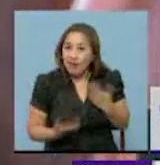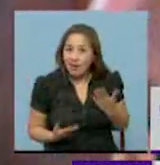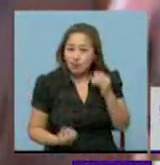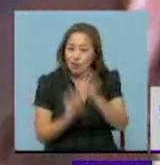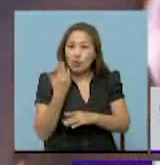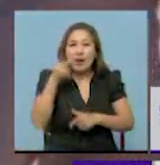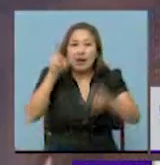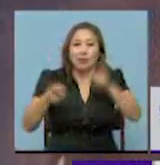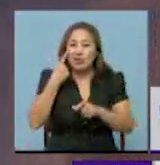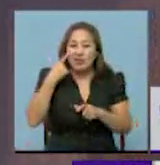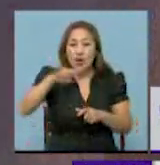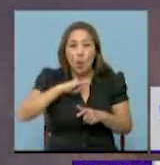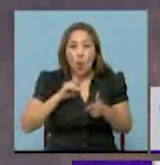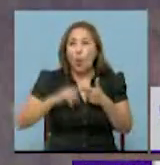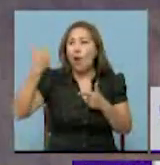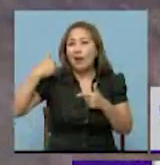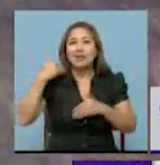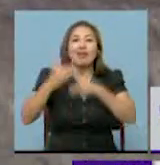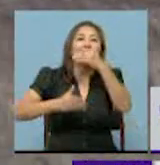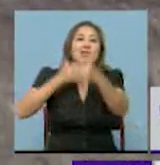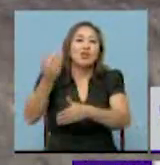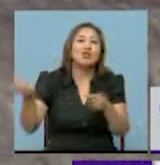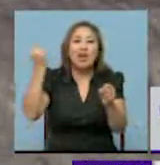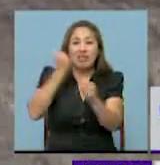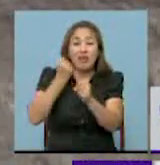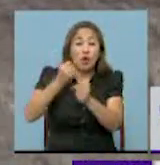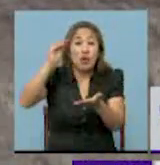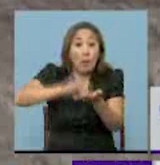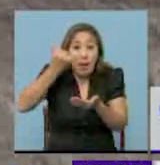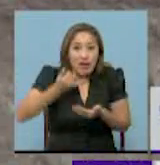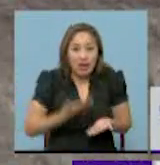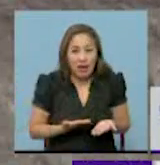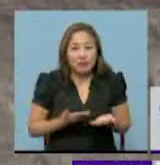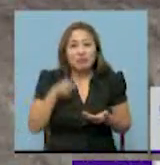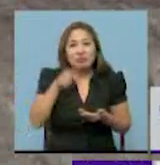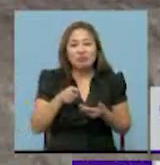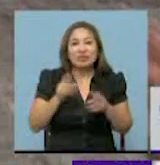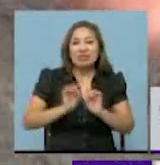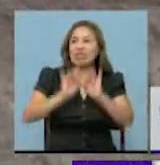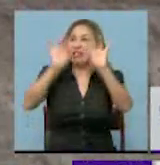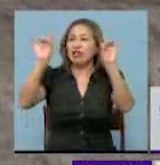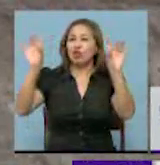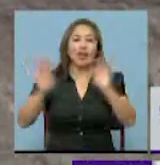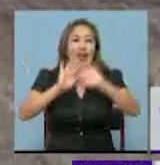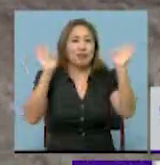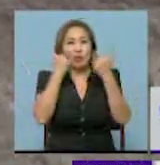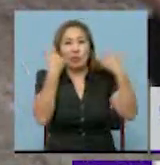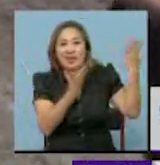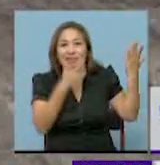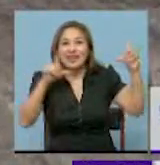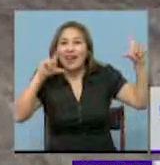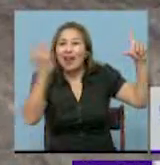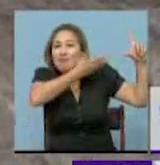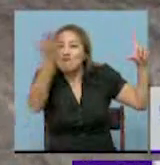jujeños y argentinos desarrollen otras actividades. Y sin contaminar esta maravilla. Y